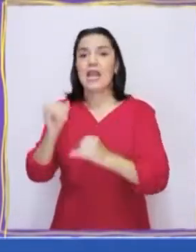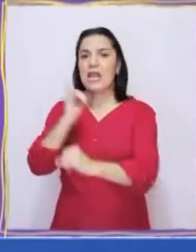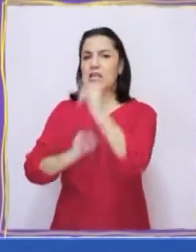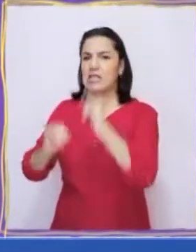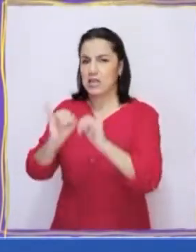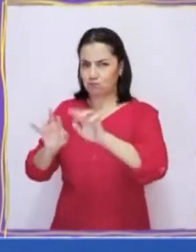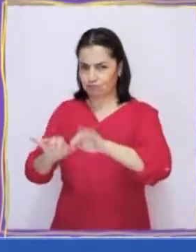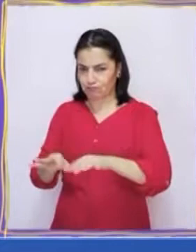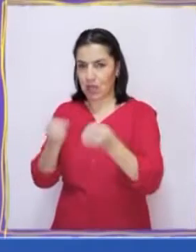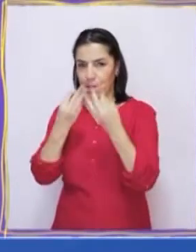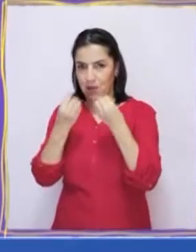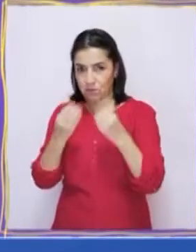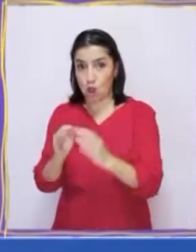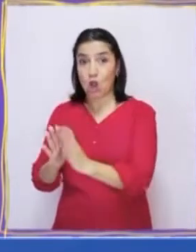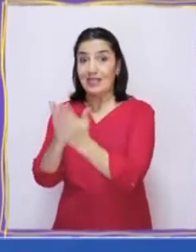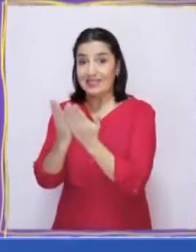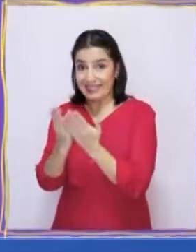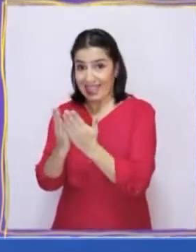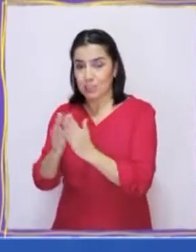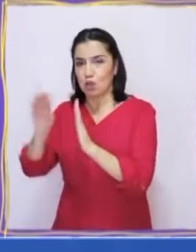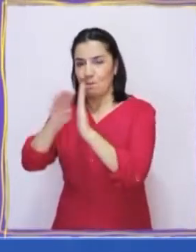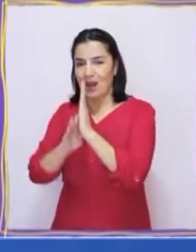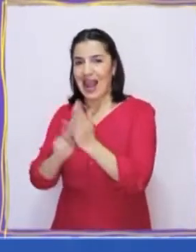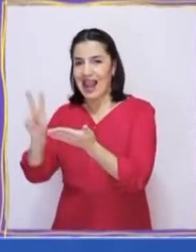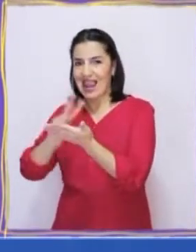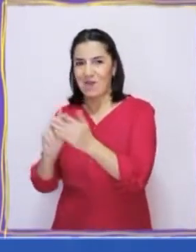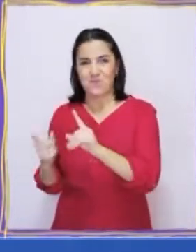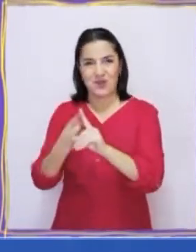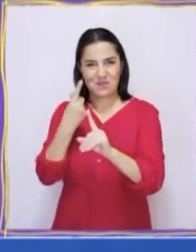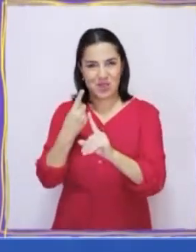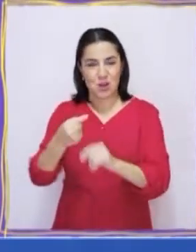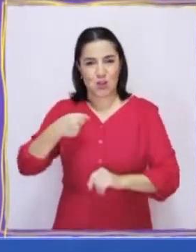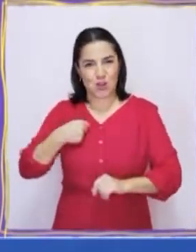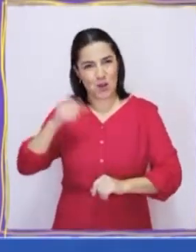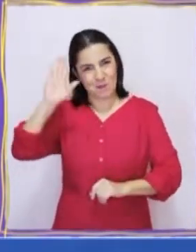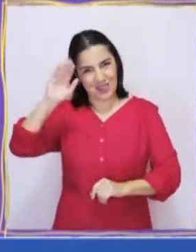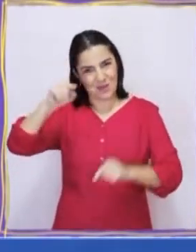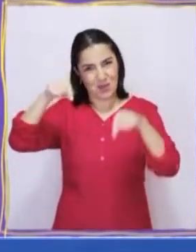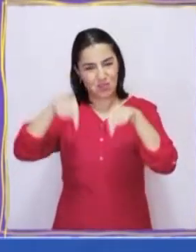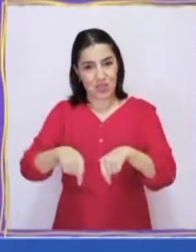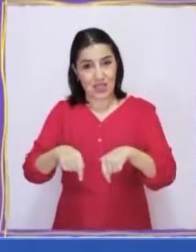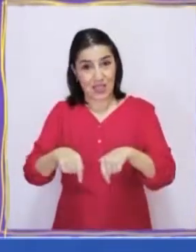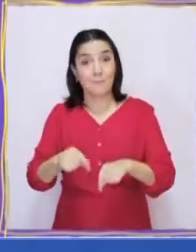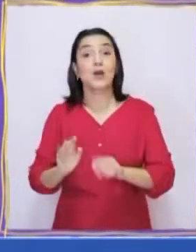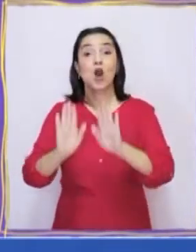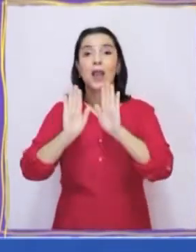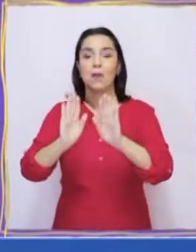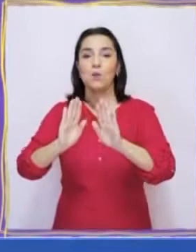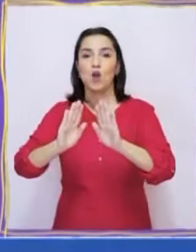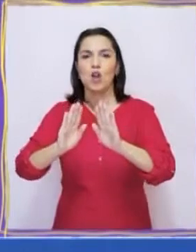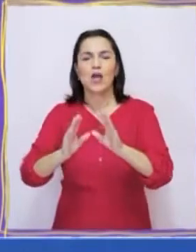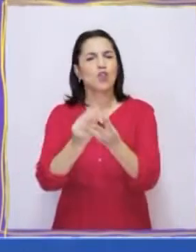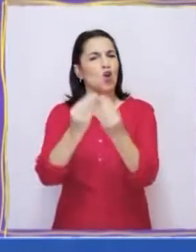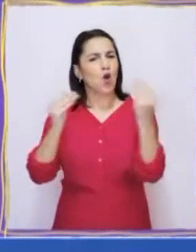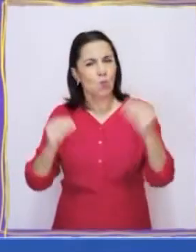de la plataforma Aprendo en Línea y de su texto escolar del plan Leo Primero. Yo me despido aquí, pero